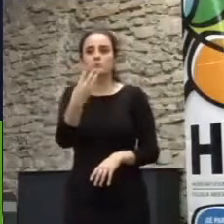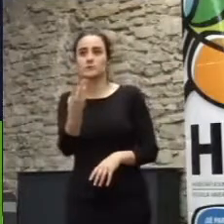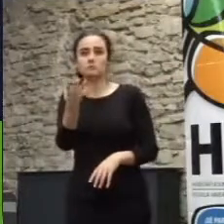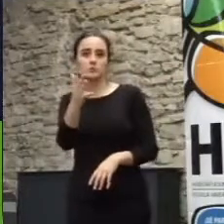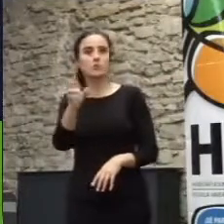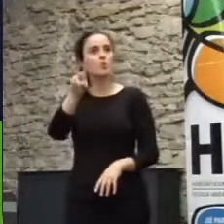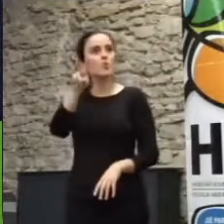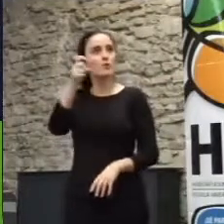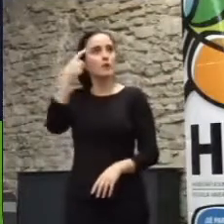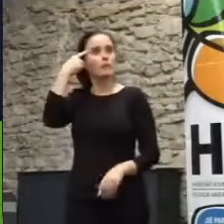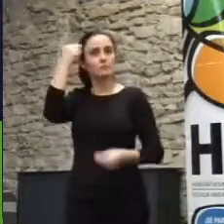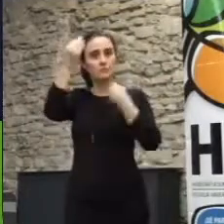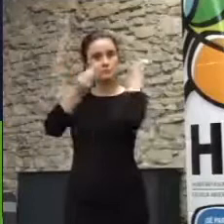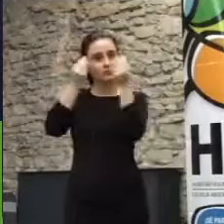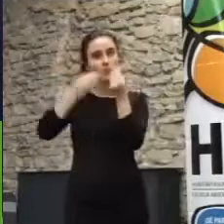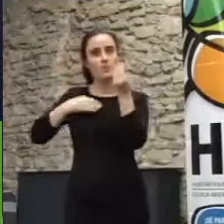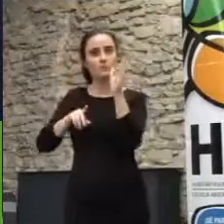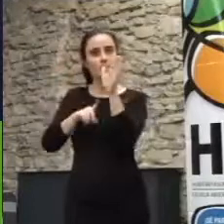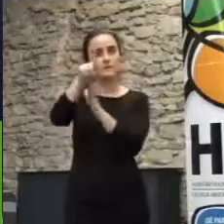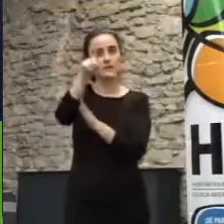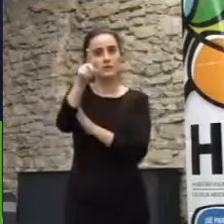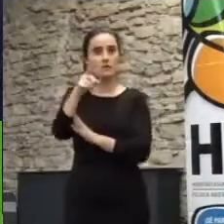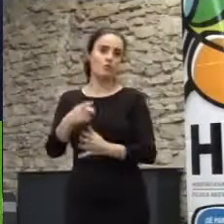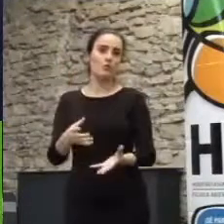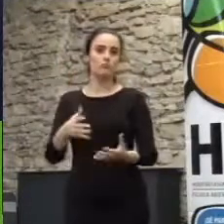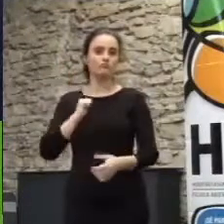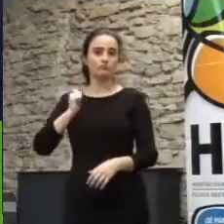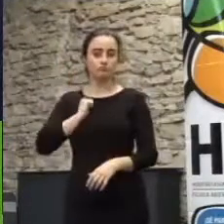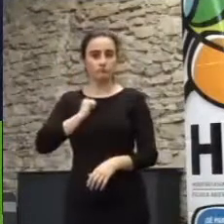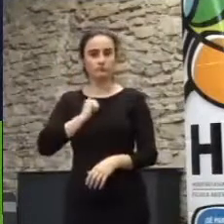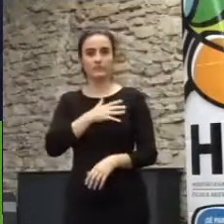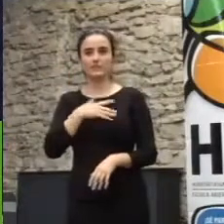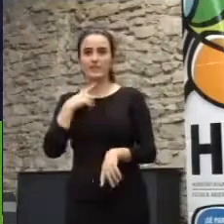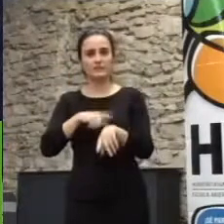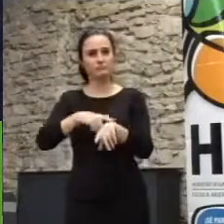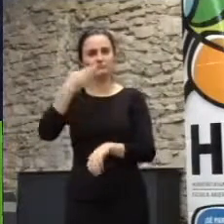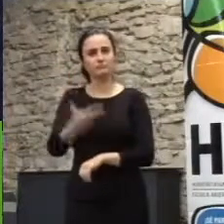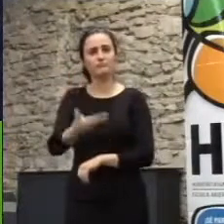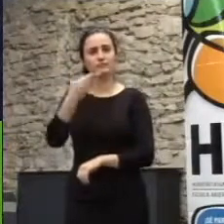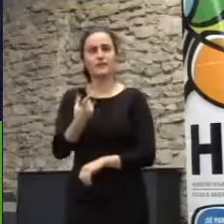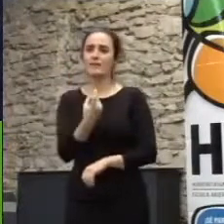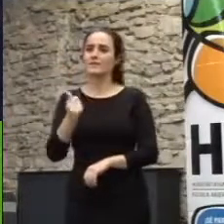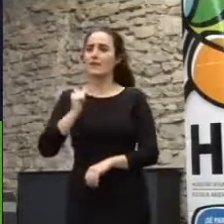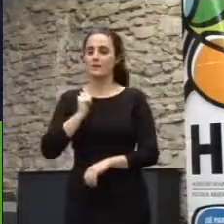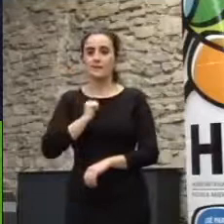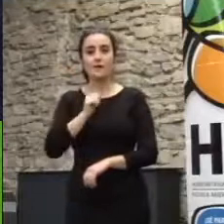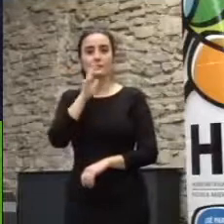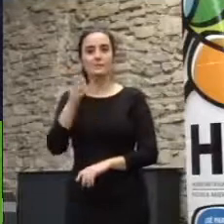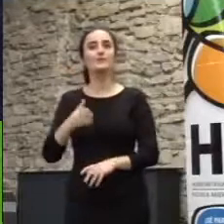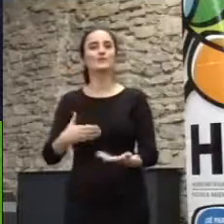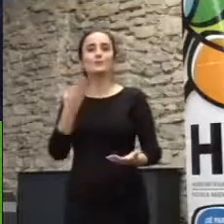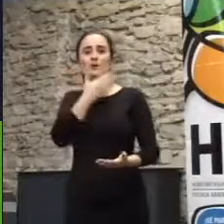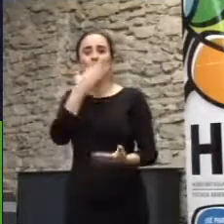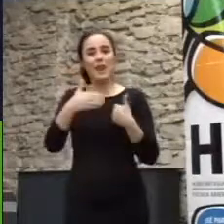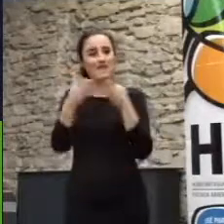nos permitan avanzar y enriquecernos. De eso se trata. El tiempo es oro y yo creo que hay que aprovecharlo y es de agradecer que a través de eEscola del Ayuntamiento